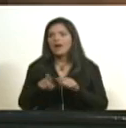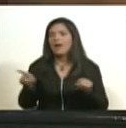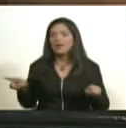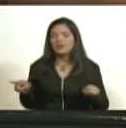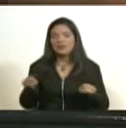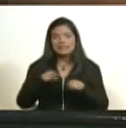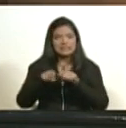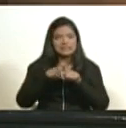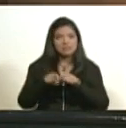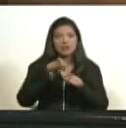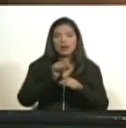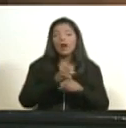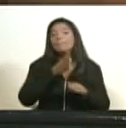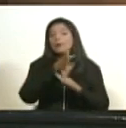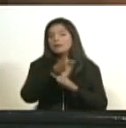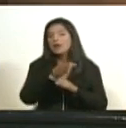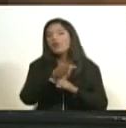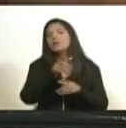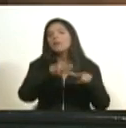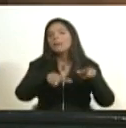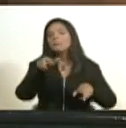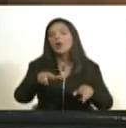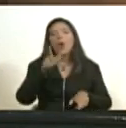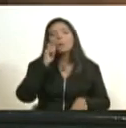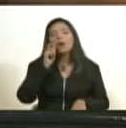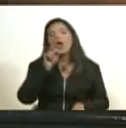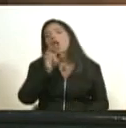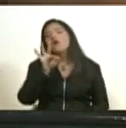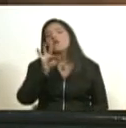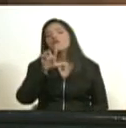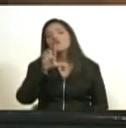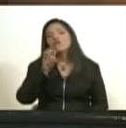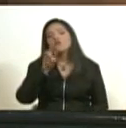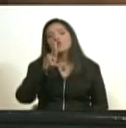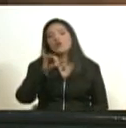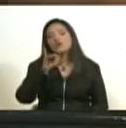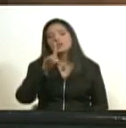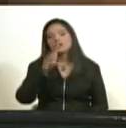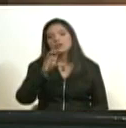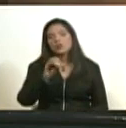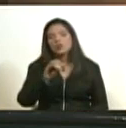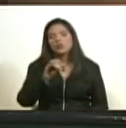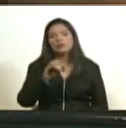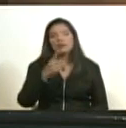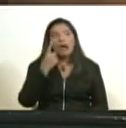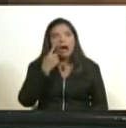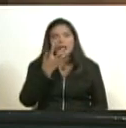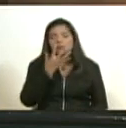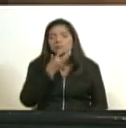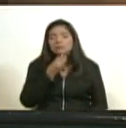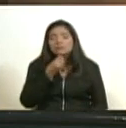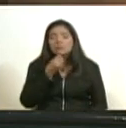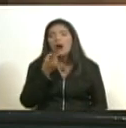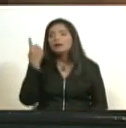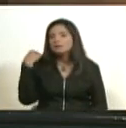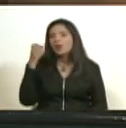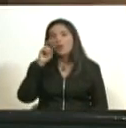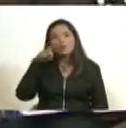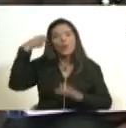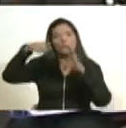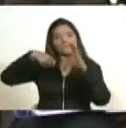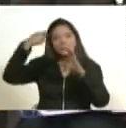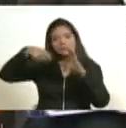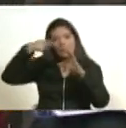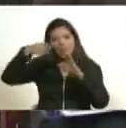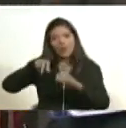chismes, porque ellos mandaron unos chismosos adelantados, un tal Florido, que está desgastadito, está arrugadito, ayer lo vi en un video en Los